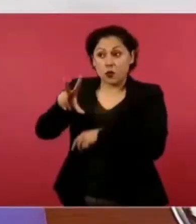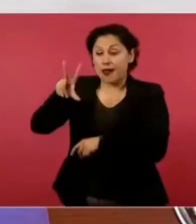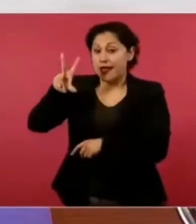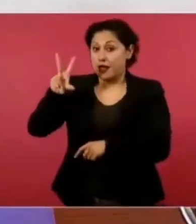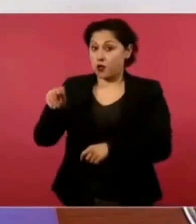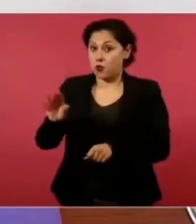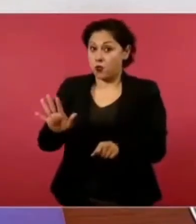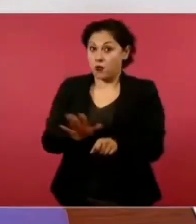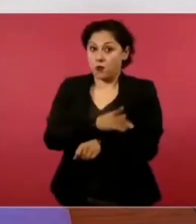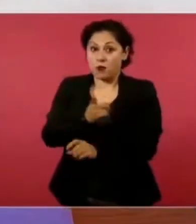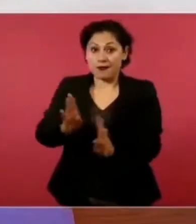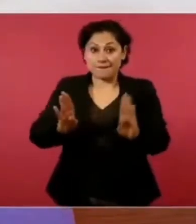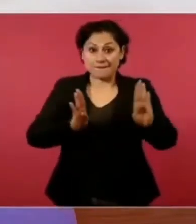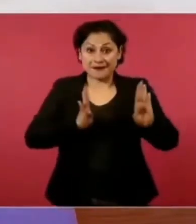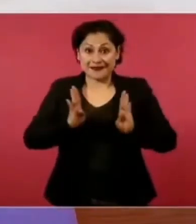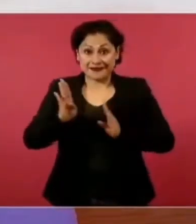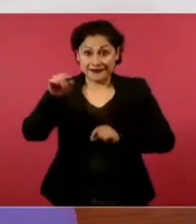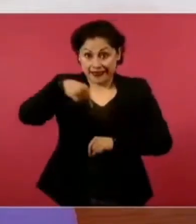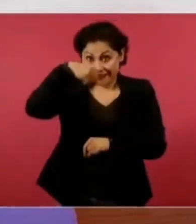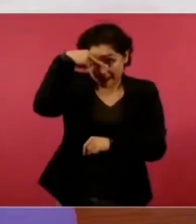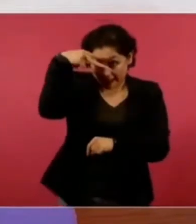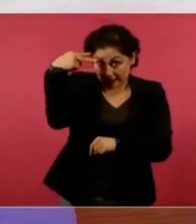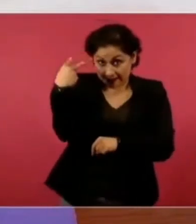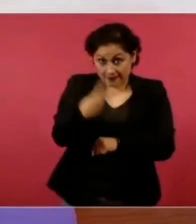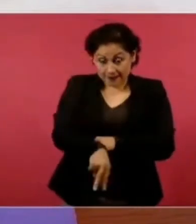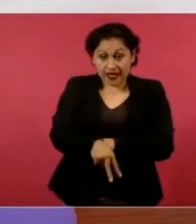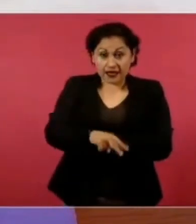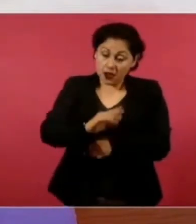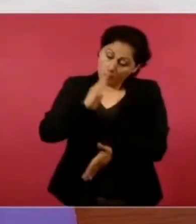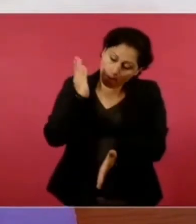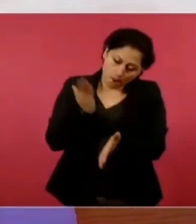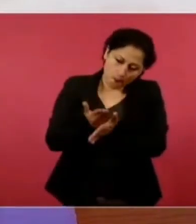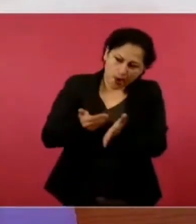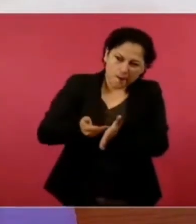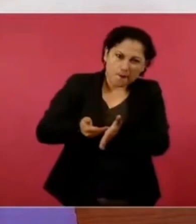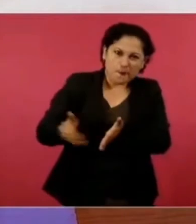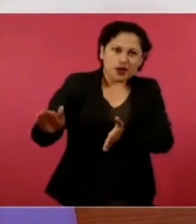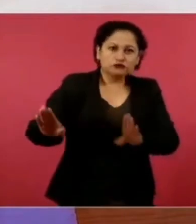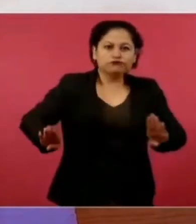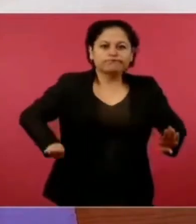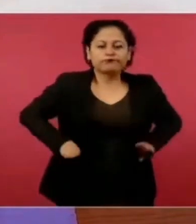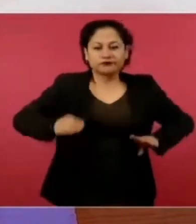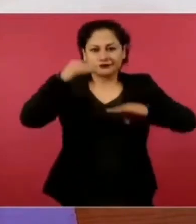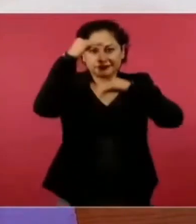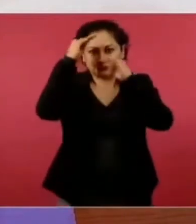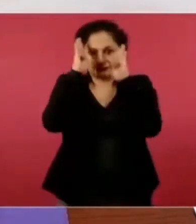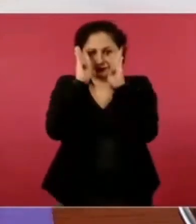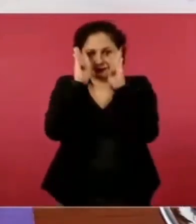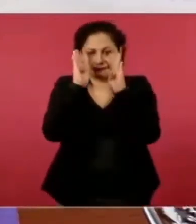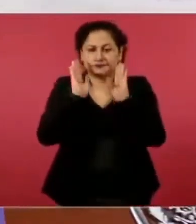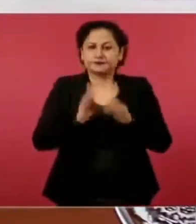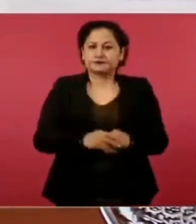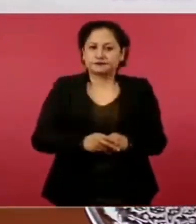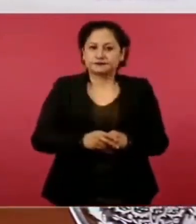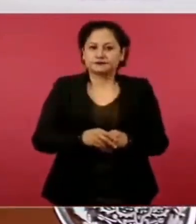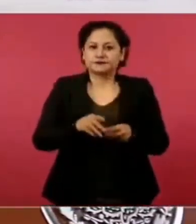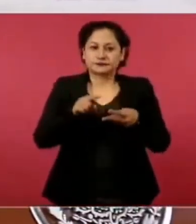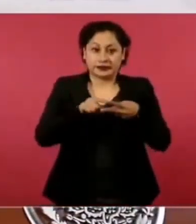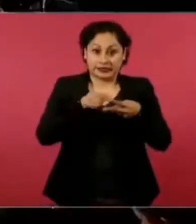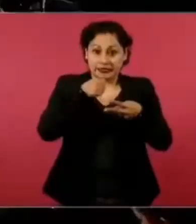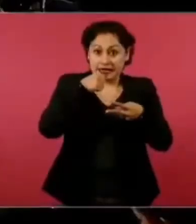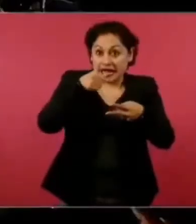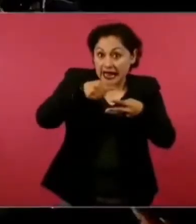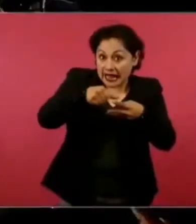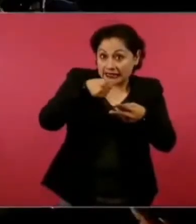permitir que siga el conservadurismo. Pero no le hace caso Santana